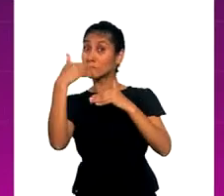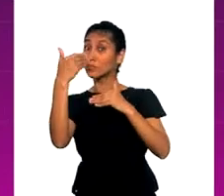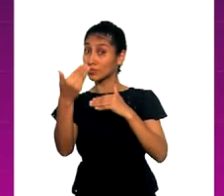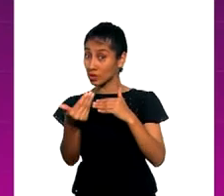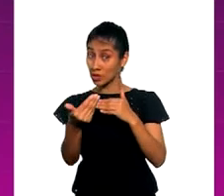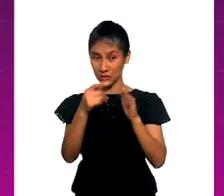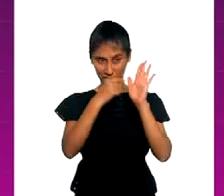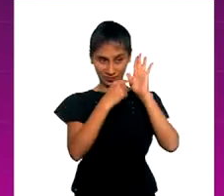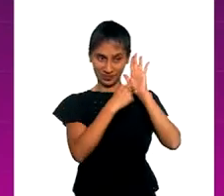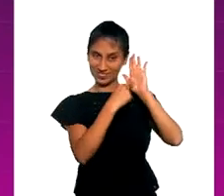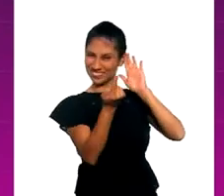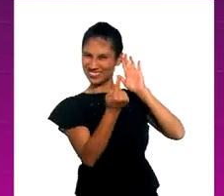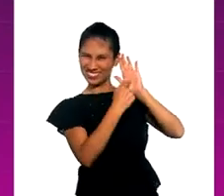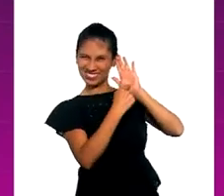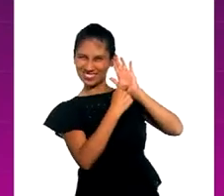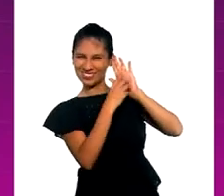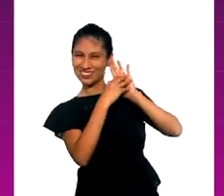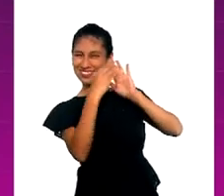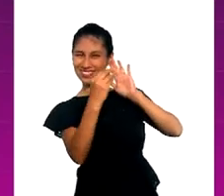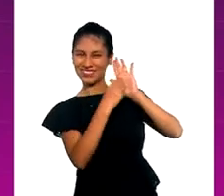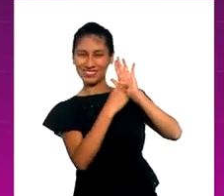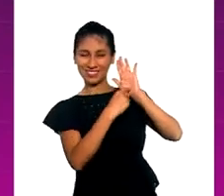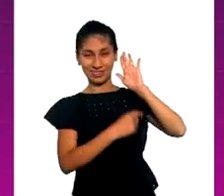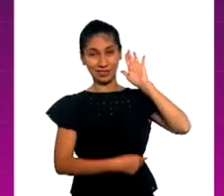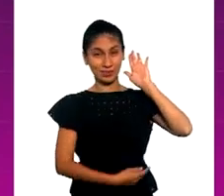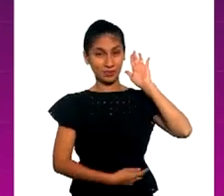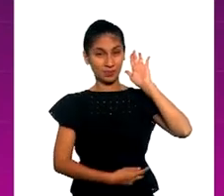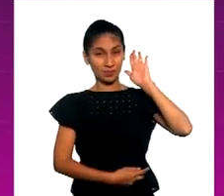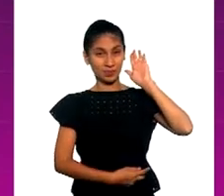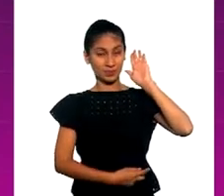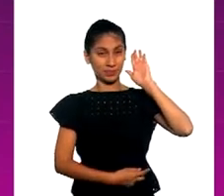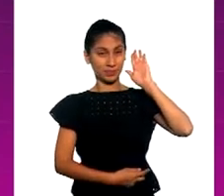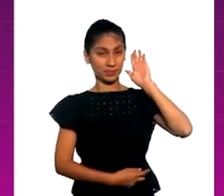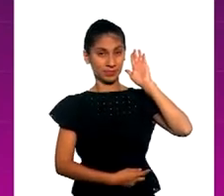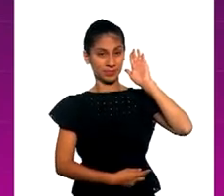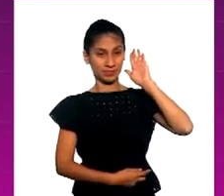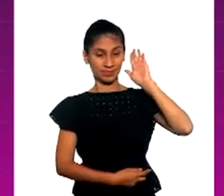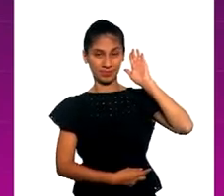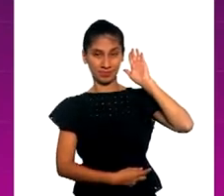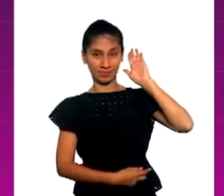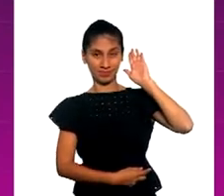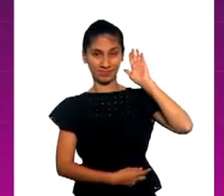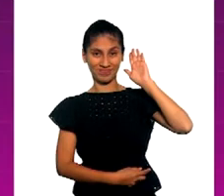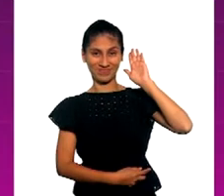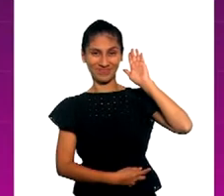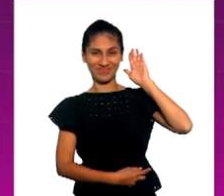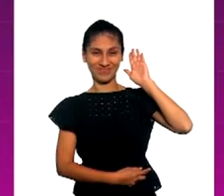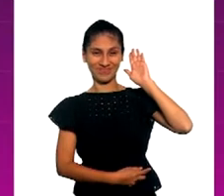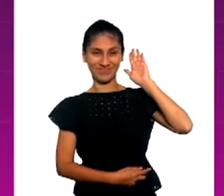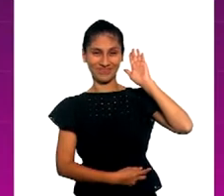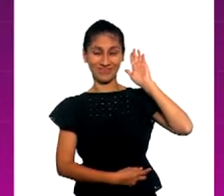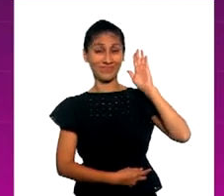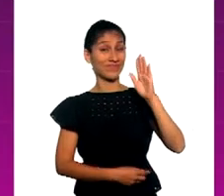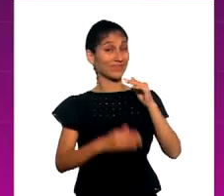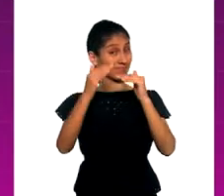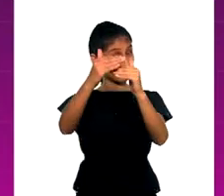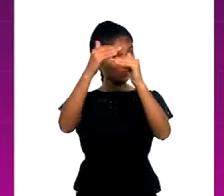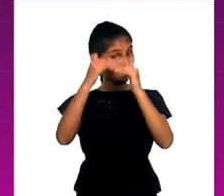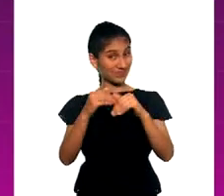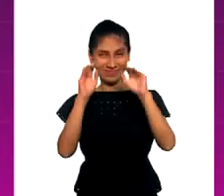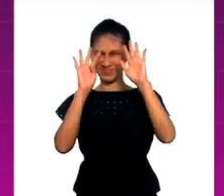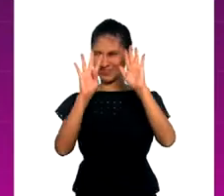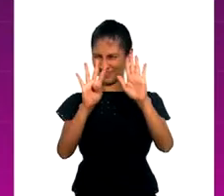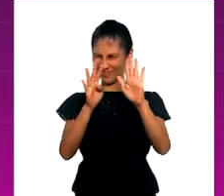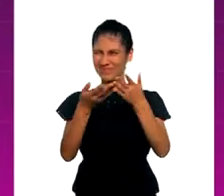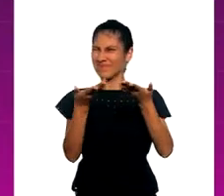dobla hacia arriba una de las solapas inferiores del cuadrado instrucción